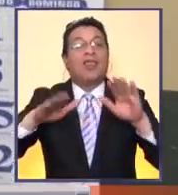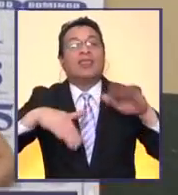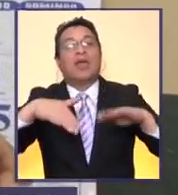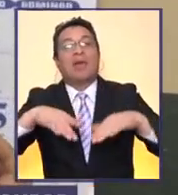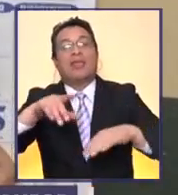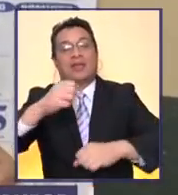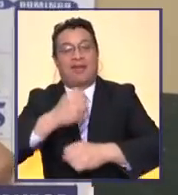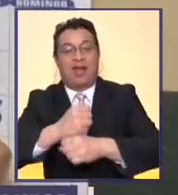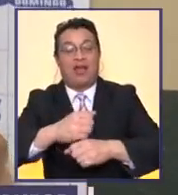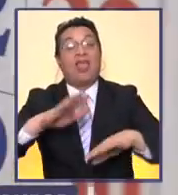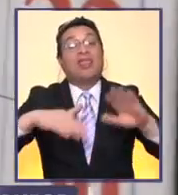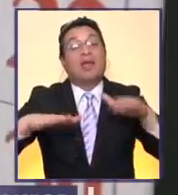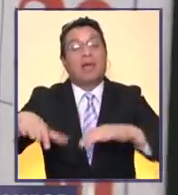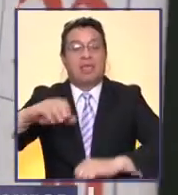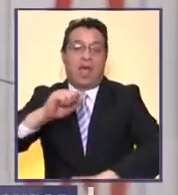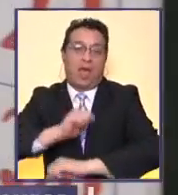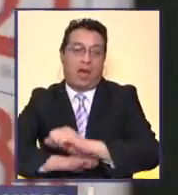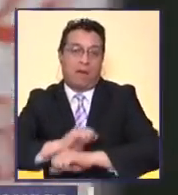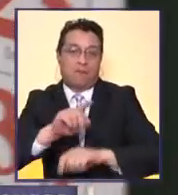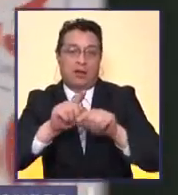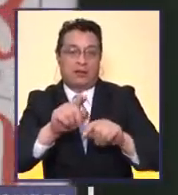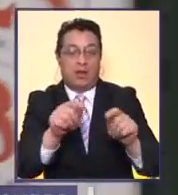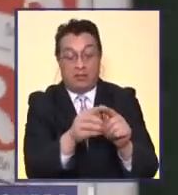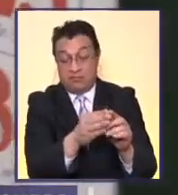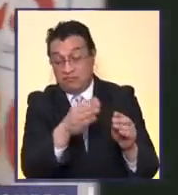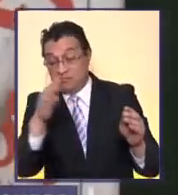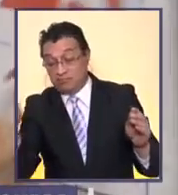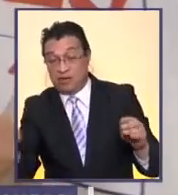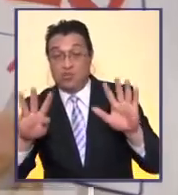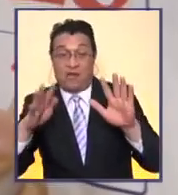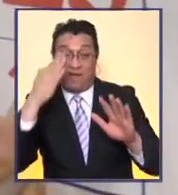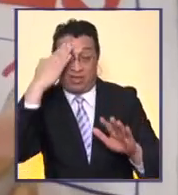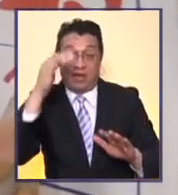y empresa si las celebraciones se extienden o no por 9 días.